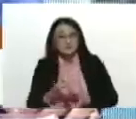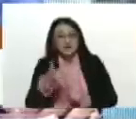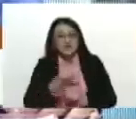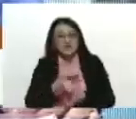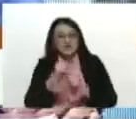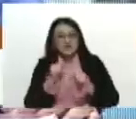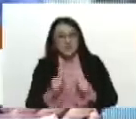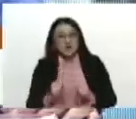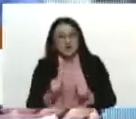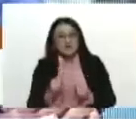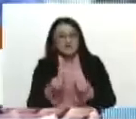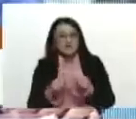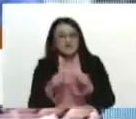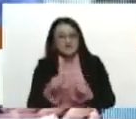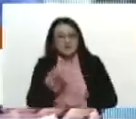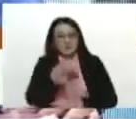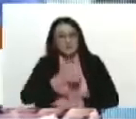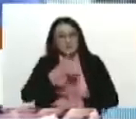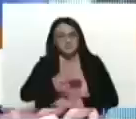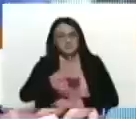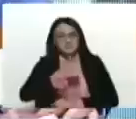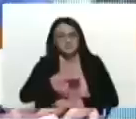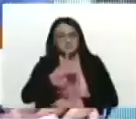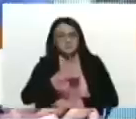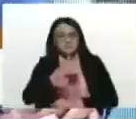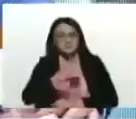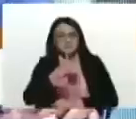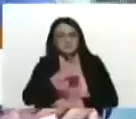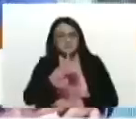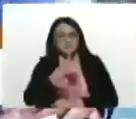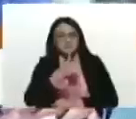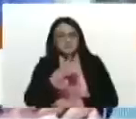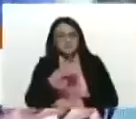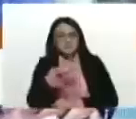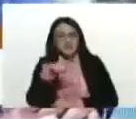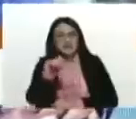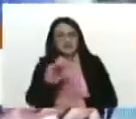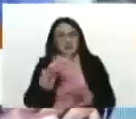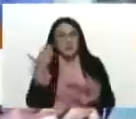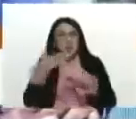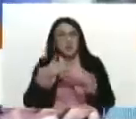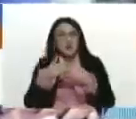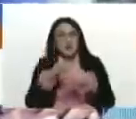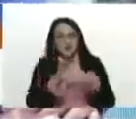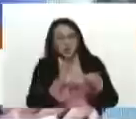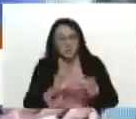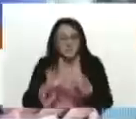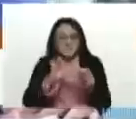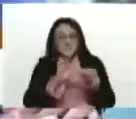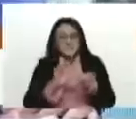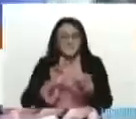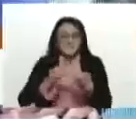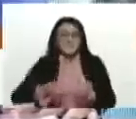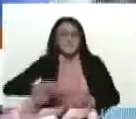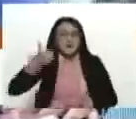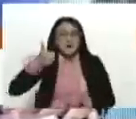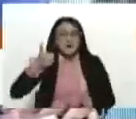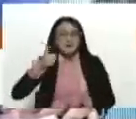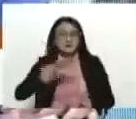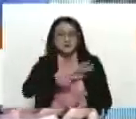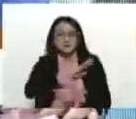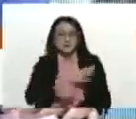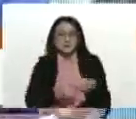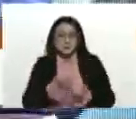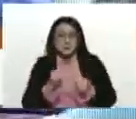fuerza aún para seguir resistiendo es ese bloqueo nos ha unido más y nos ha